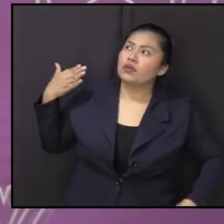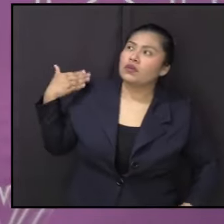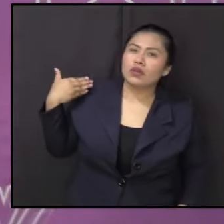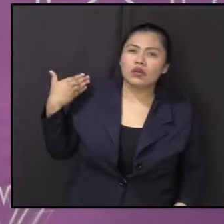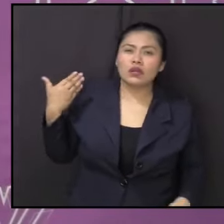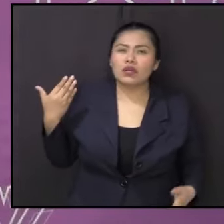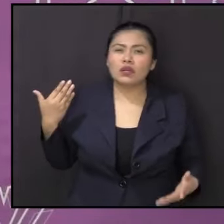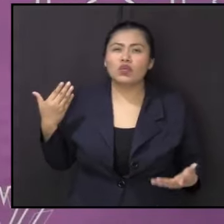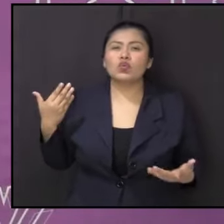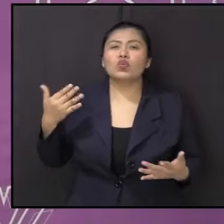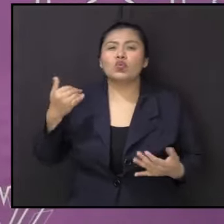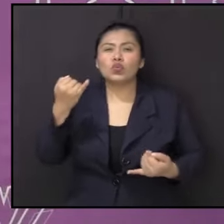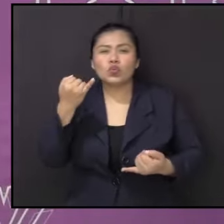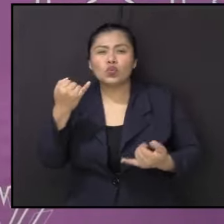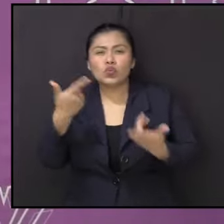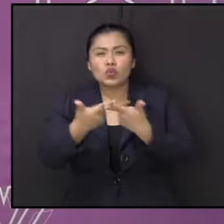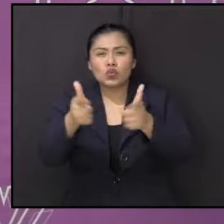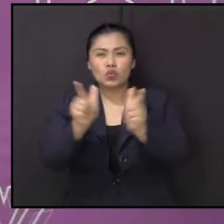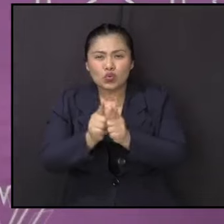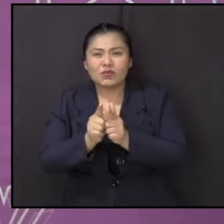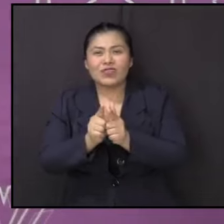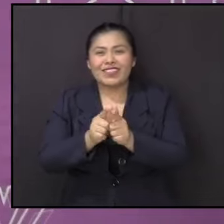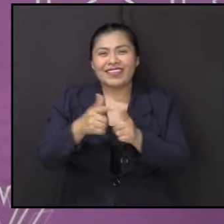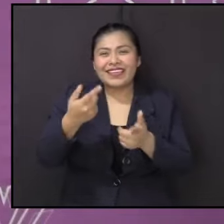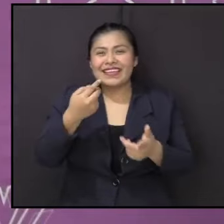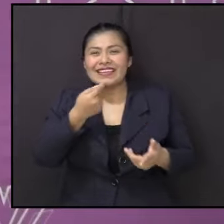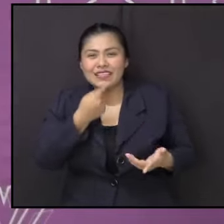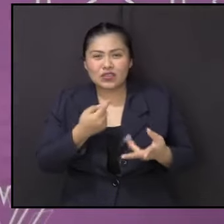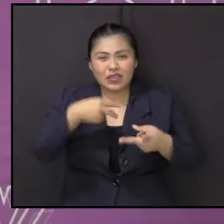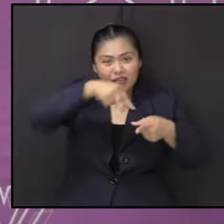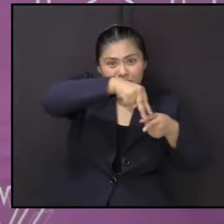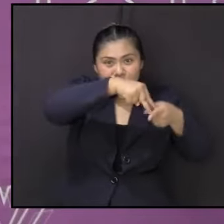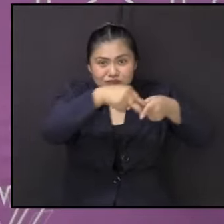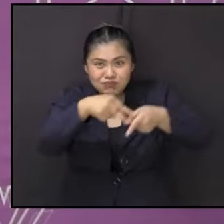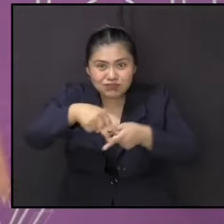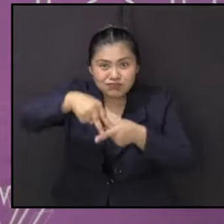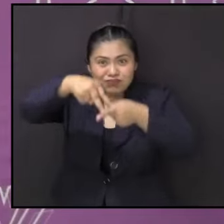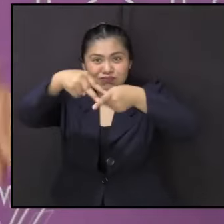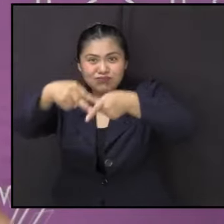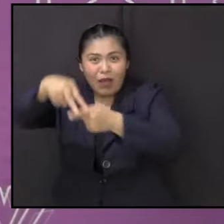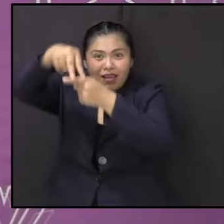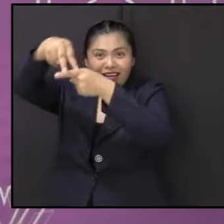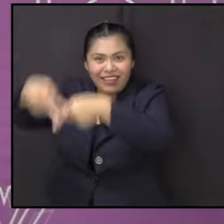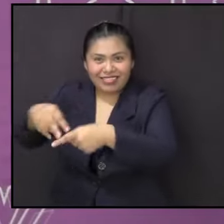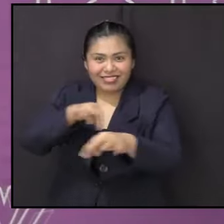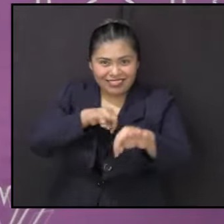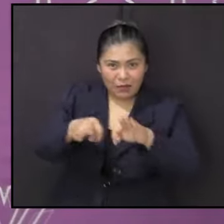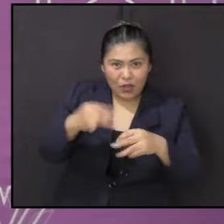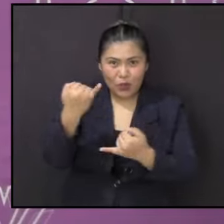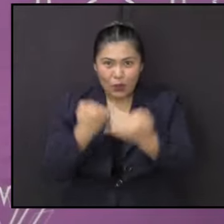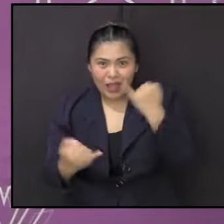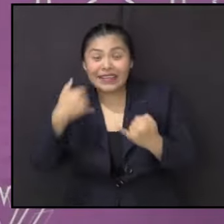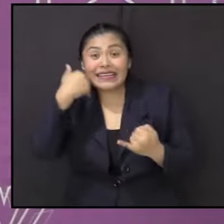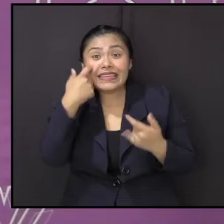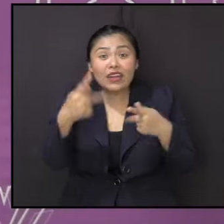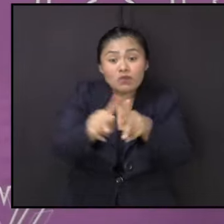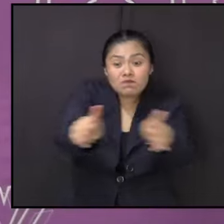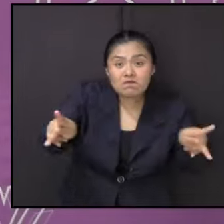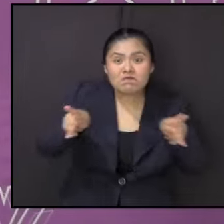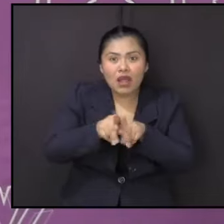de patinadores y de skaters, donde también les prometimos trabajar por la gestión de un parque especial para este tipo